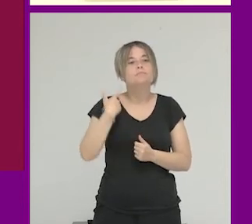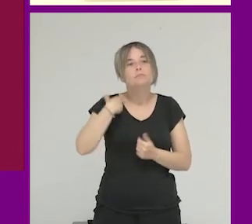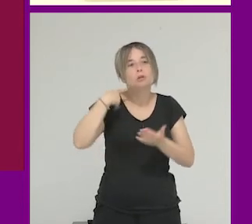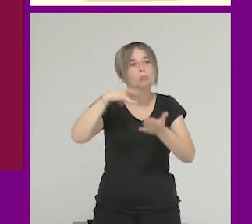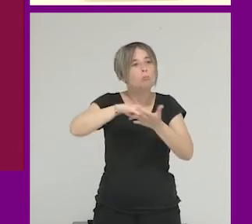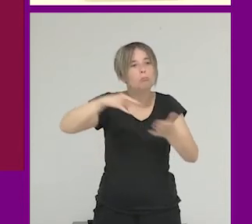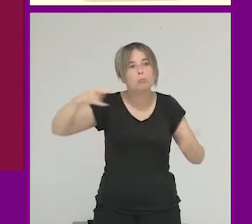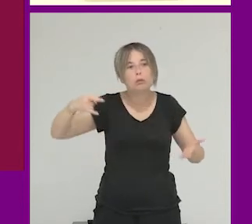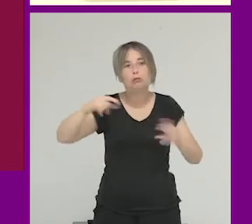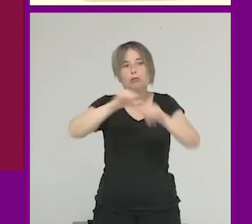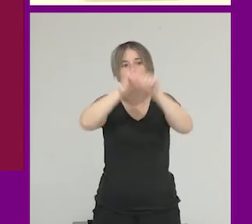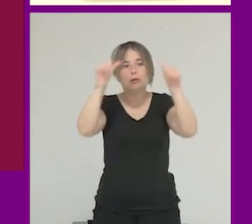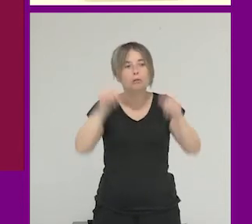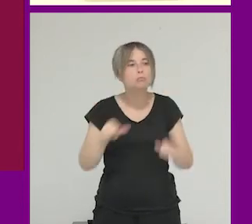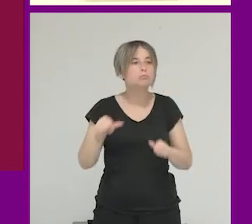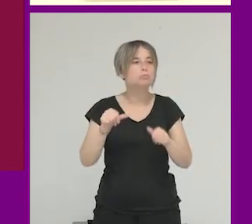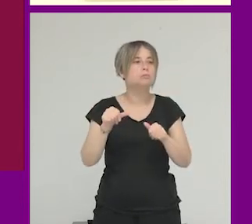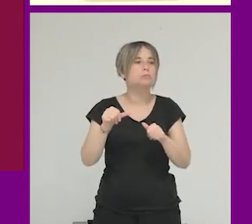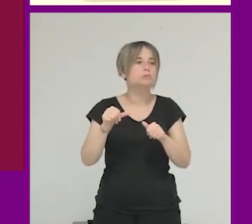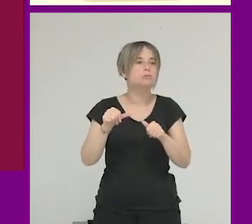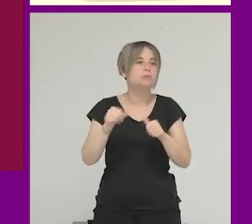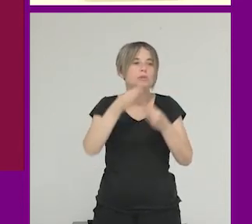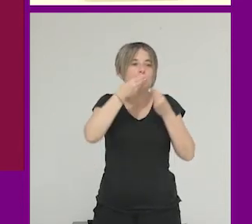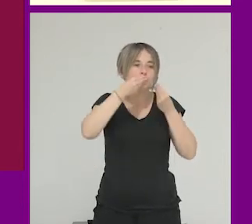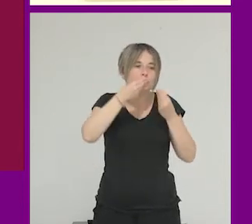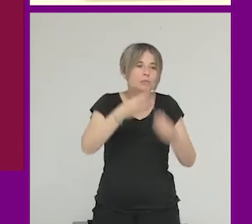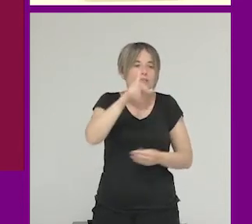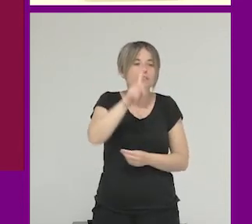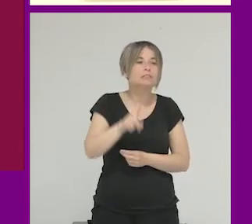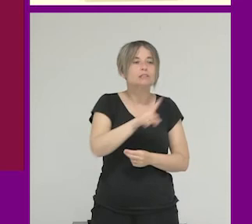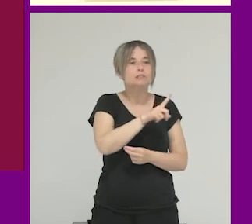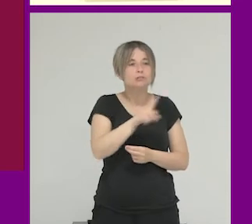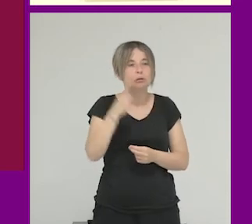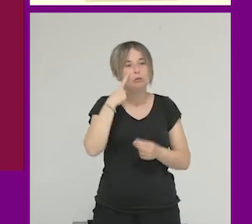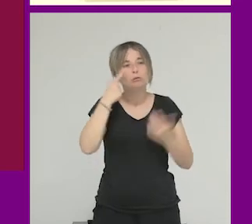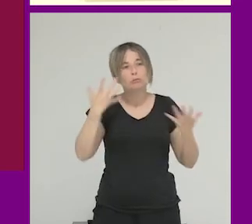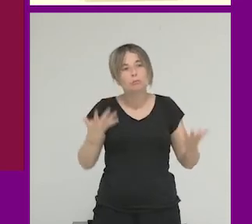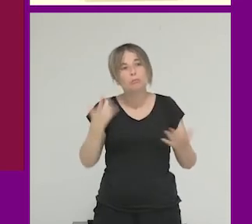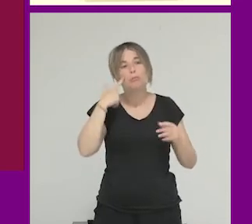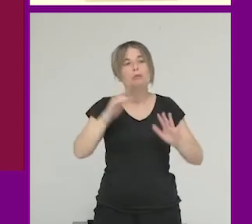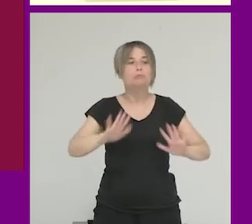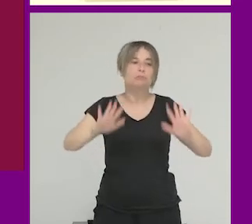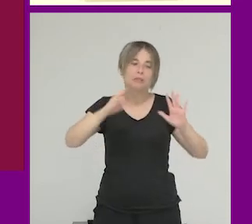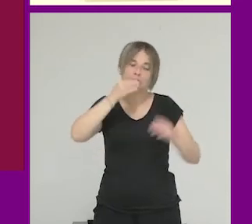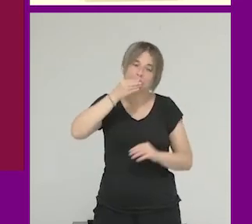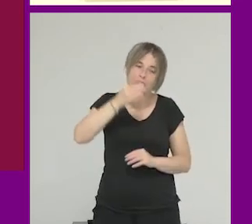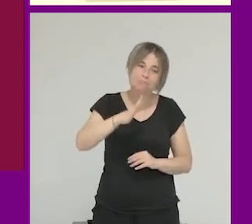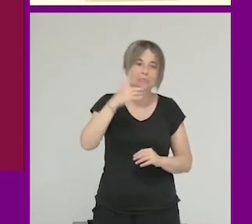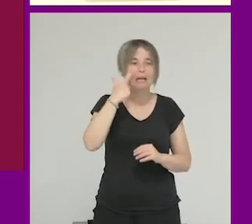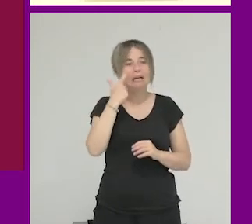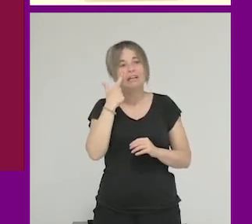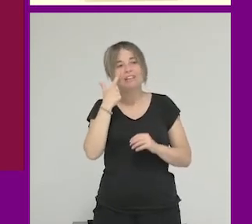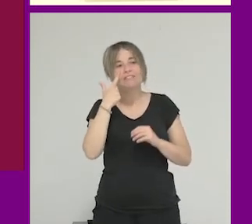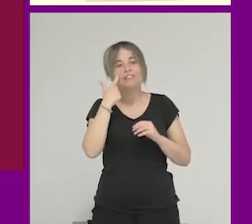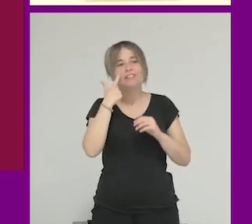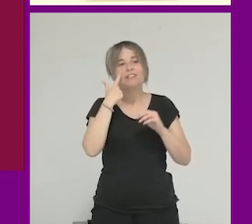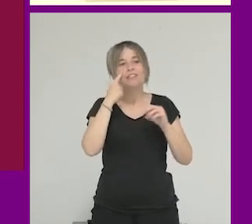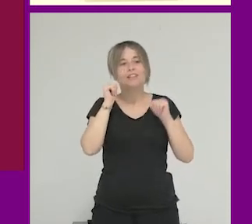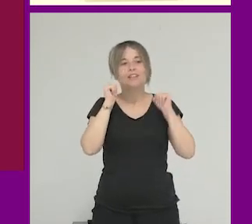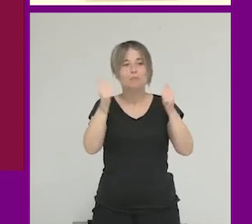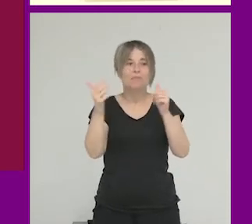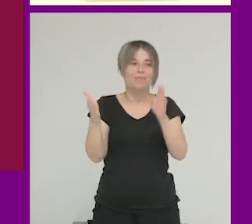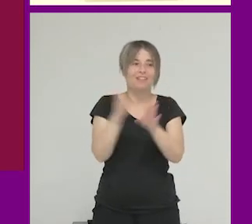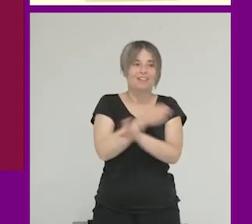metodologikoki oso egokia den egin dudan lana, baina bueno, egita behin esatea dagoela